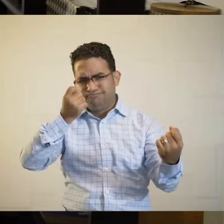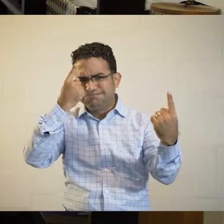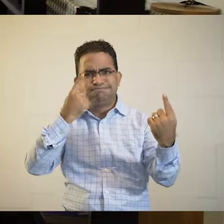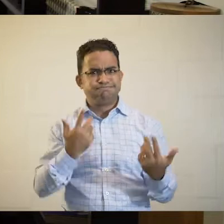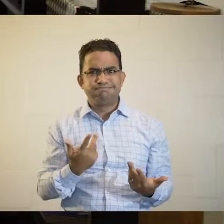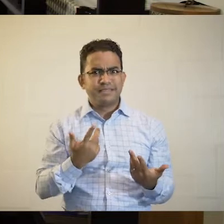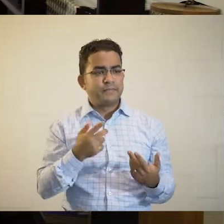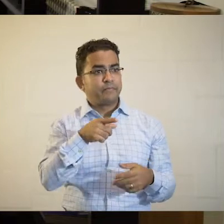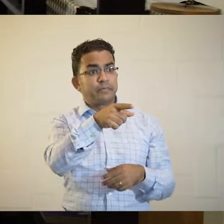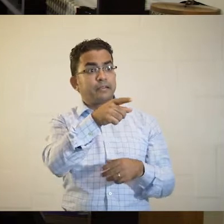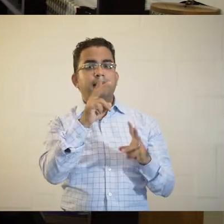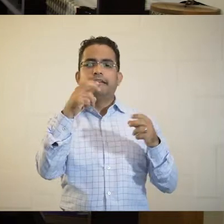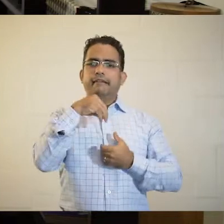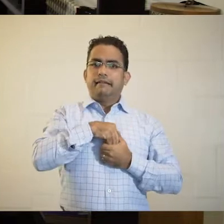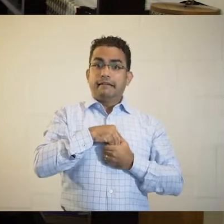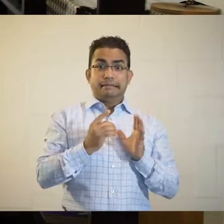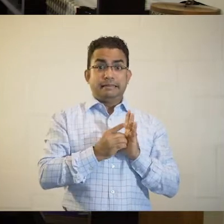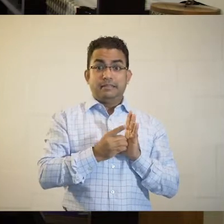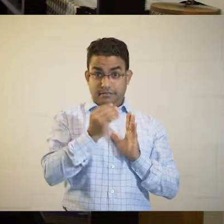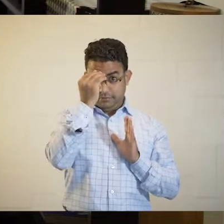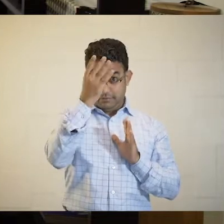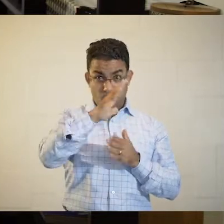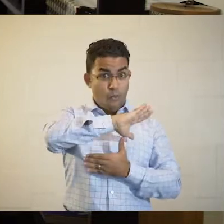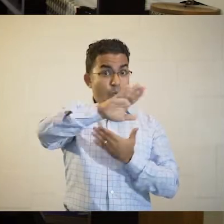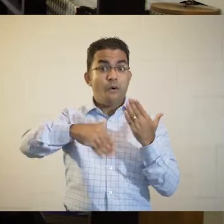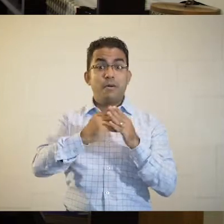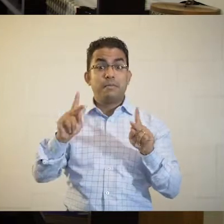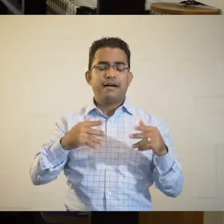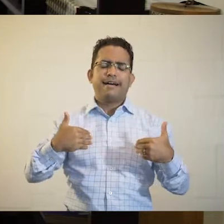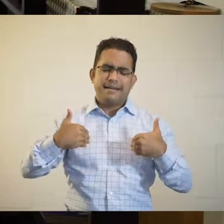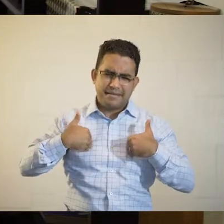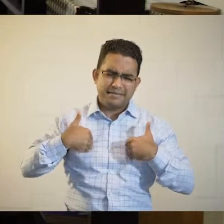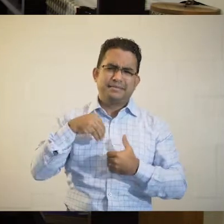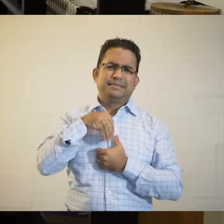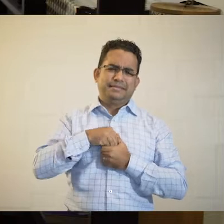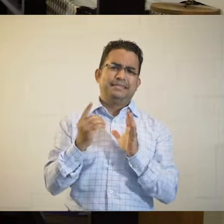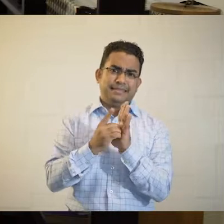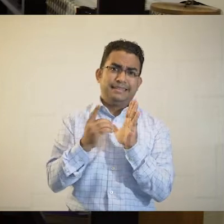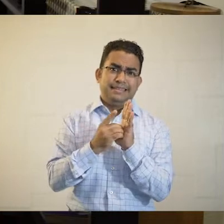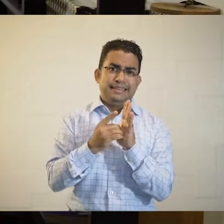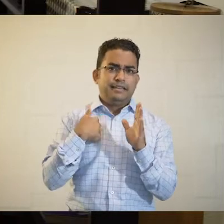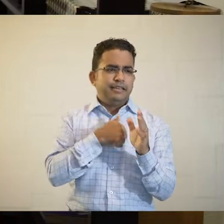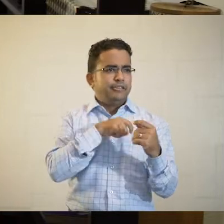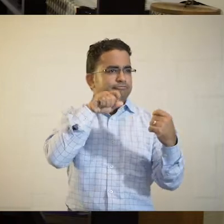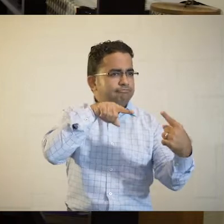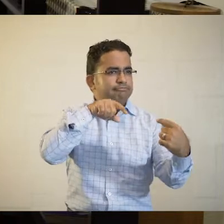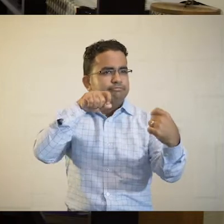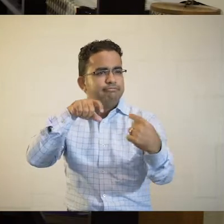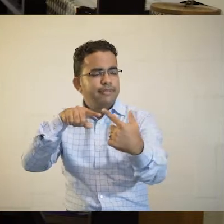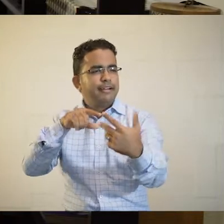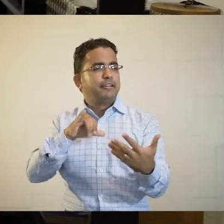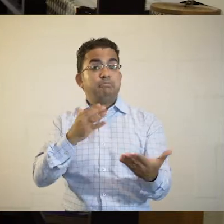desavisible, pero todos tenemos discapacidades. Y cuando tú comienzas a conectarlo en un nivel